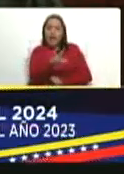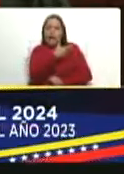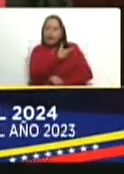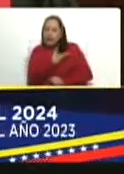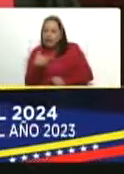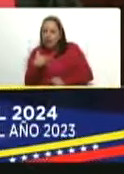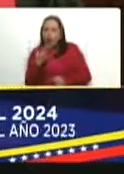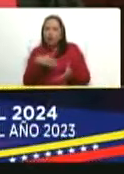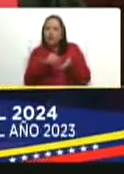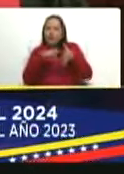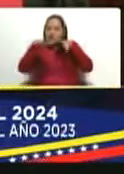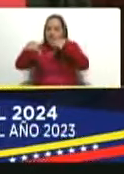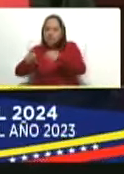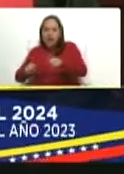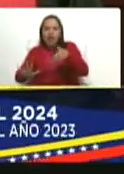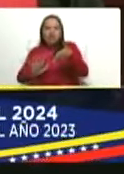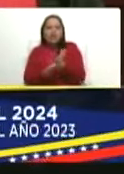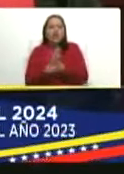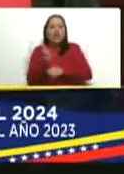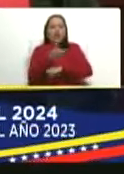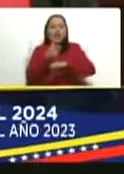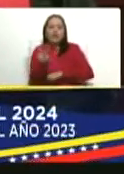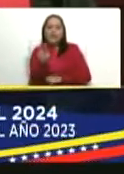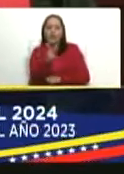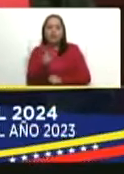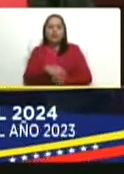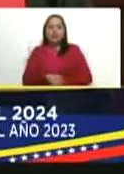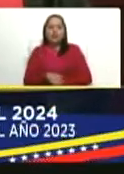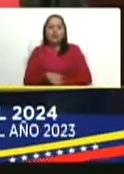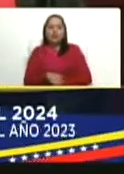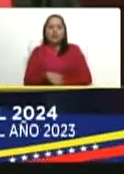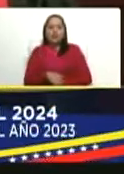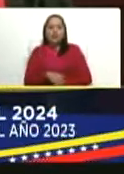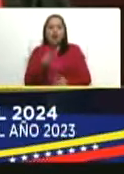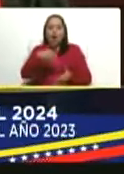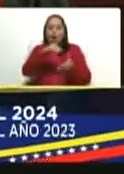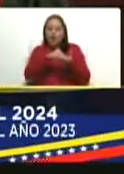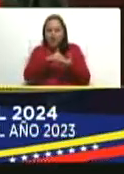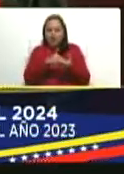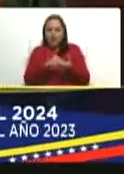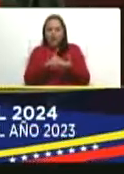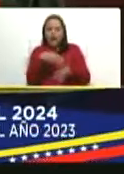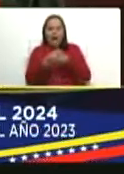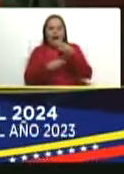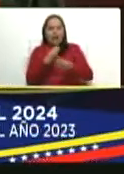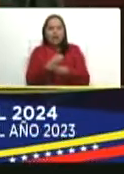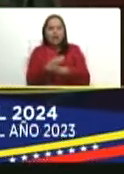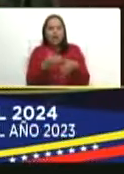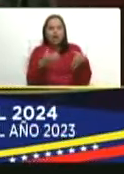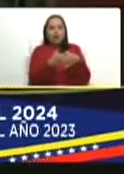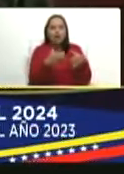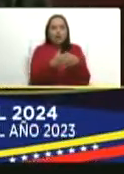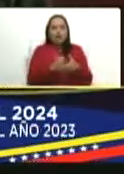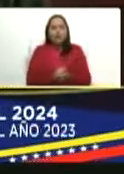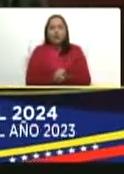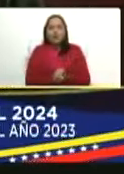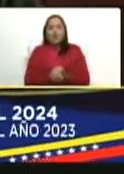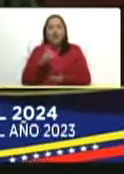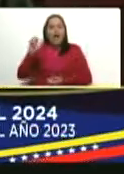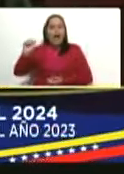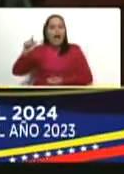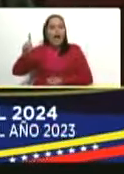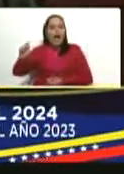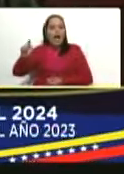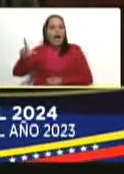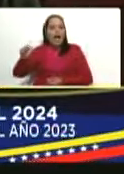pretenden reapropiarse del Estado venezolano, reinsertar en nuestro país en el bloque atlántico, incluir